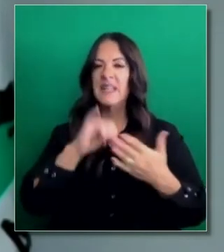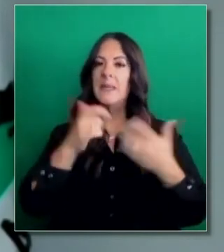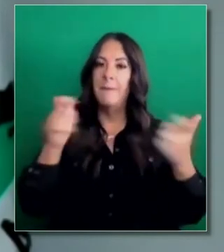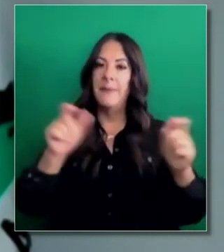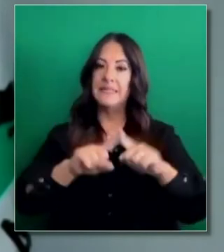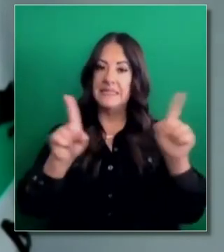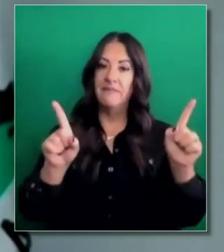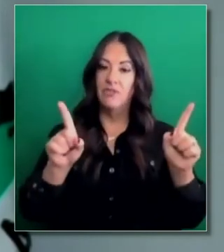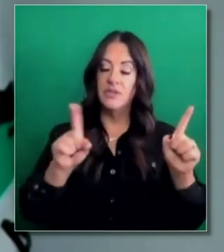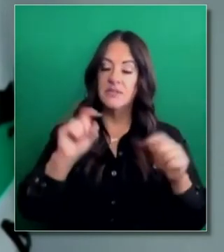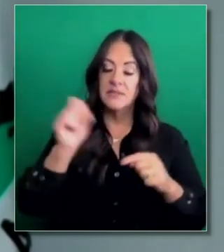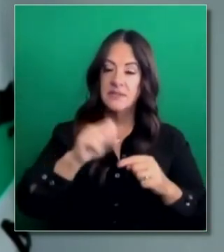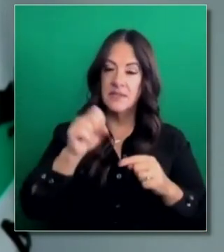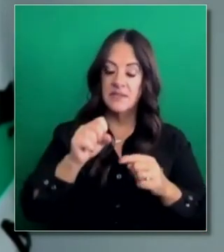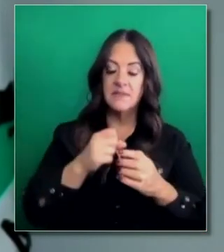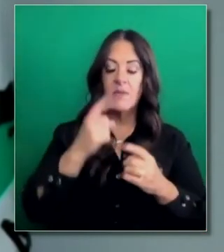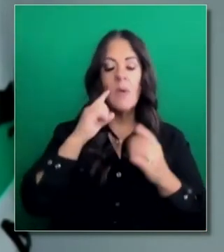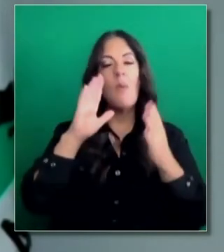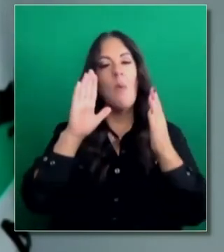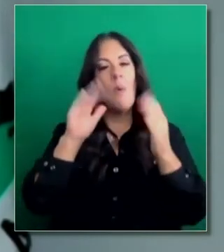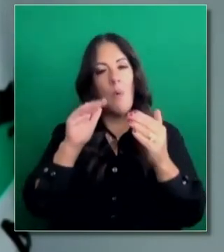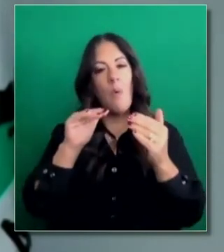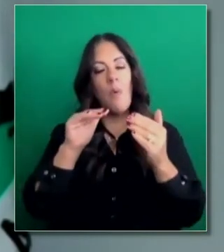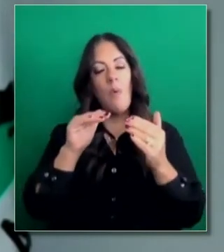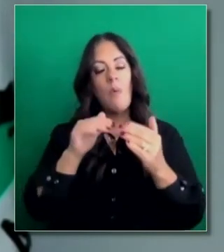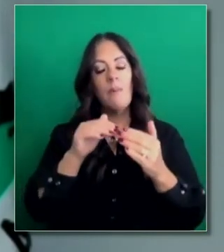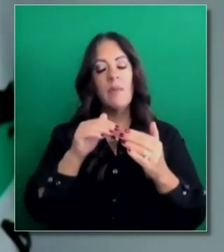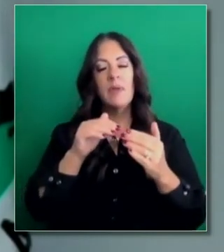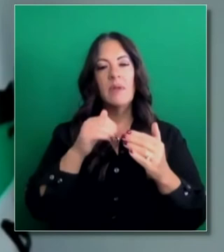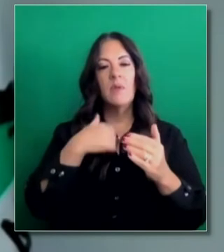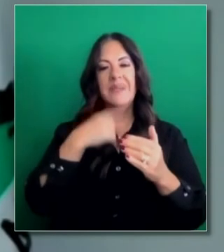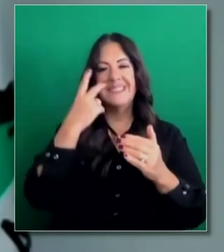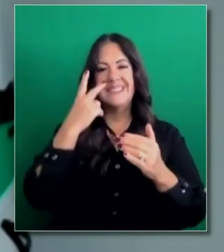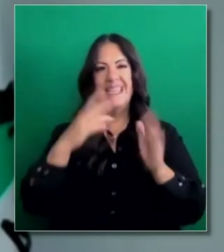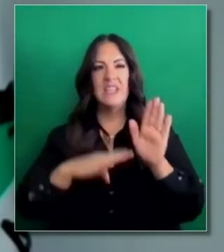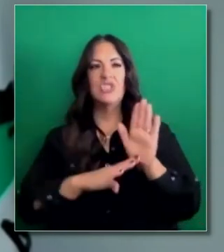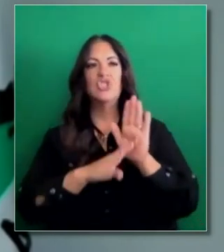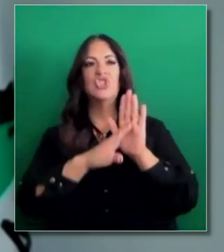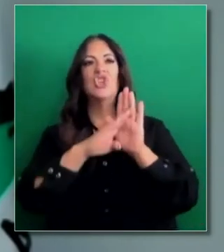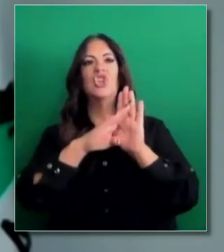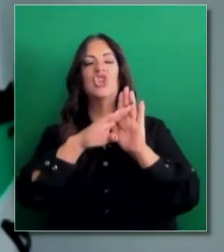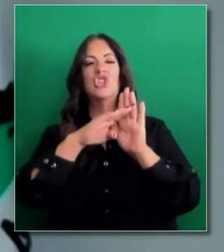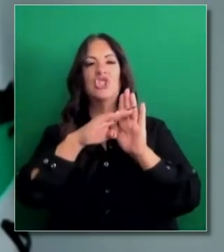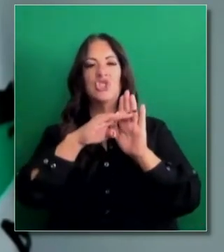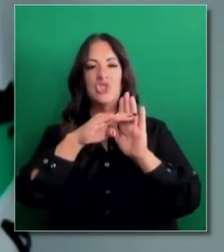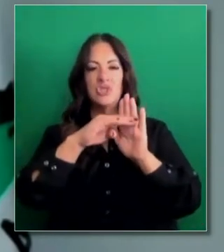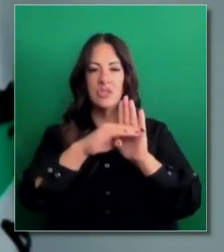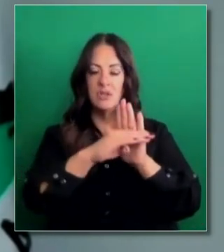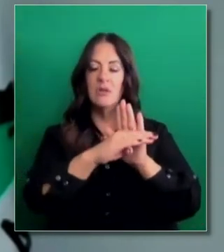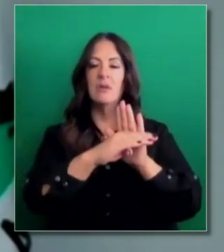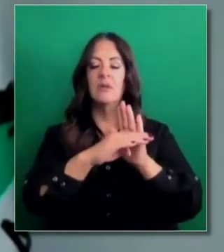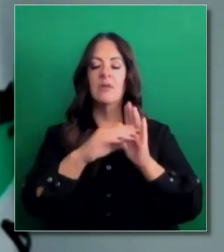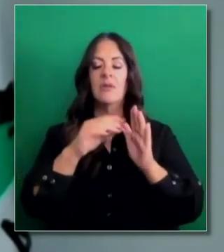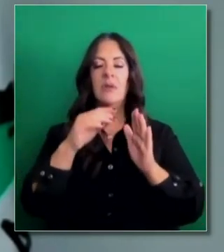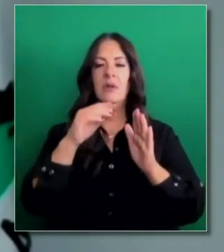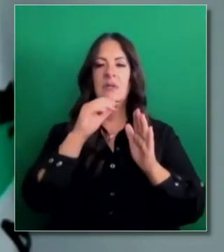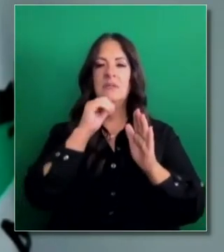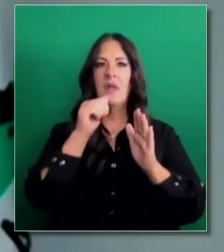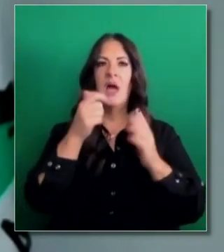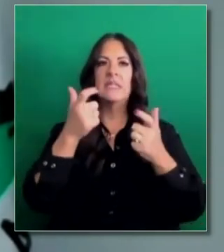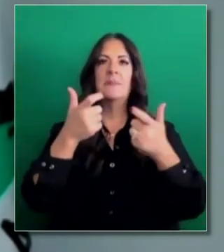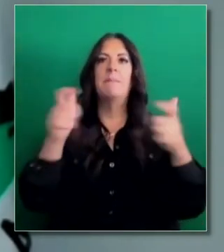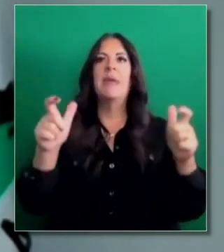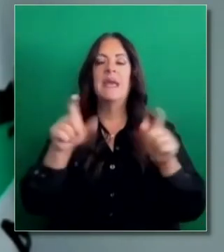esa tendencia y para decirles que claro estamos esperanzados vemos que el